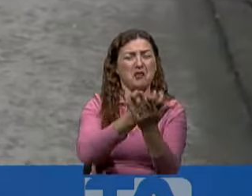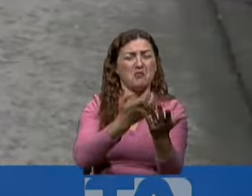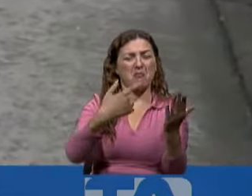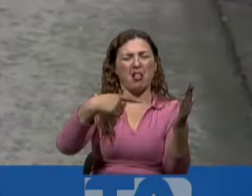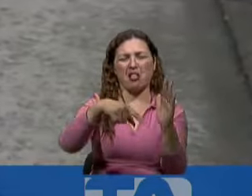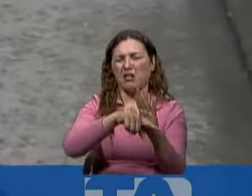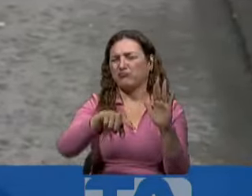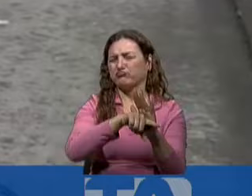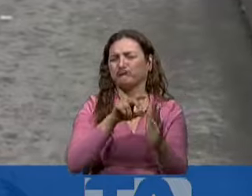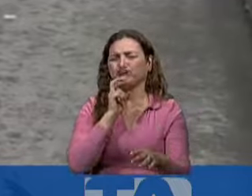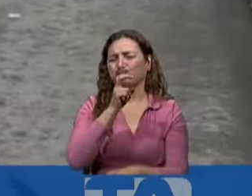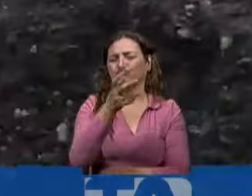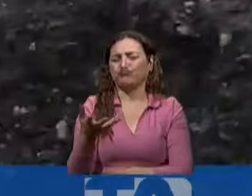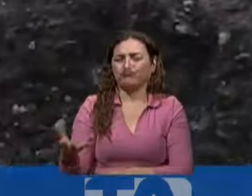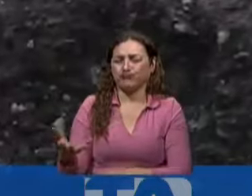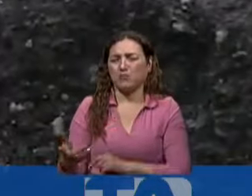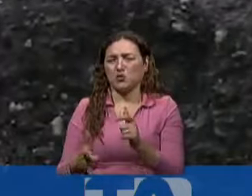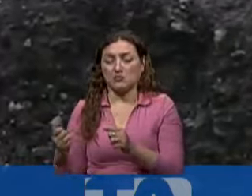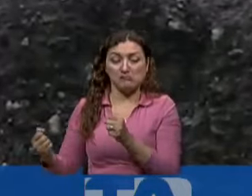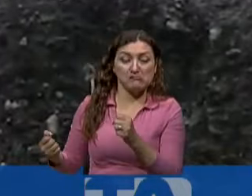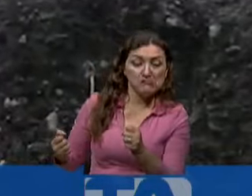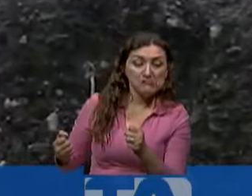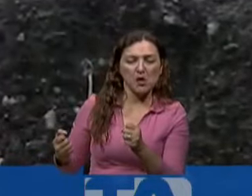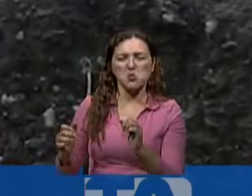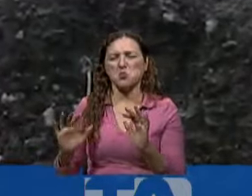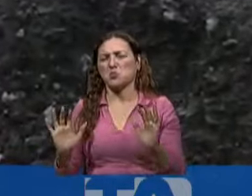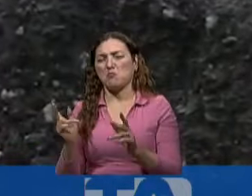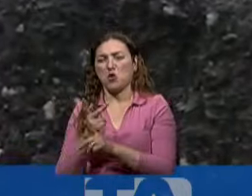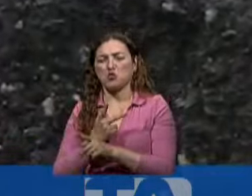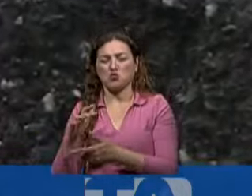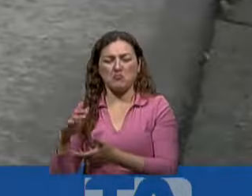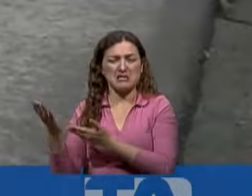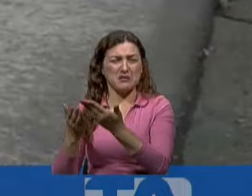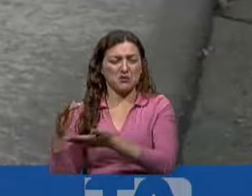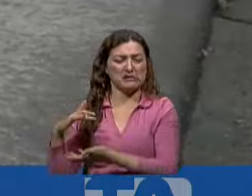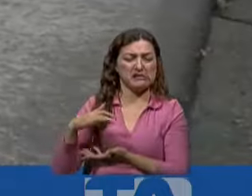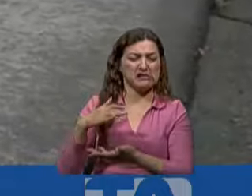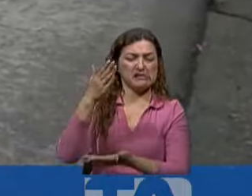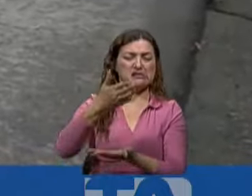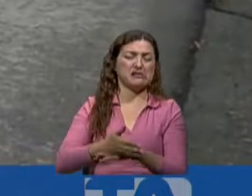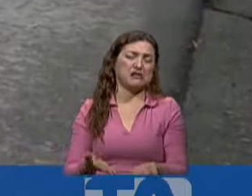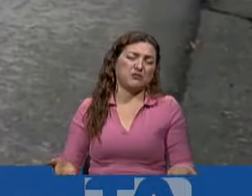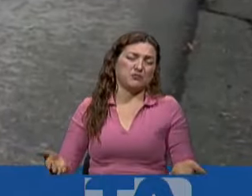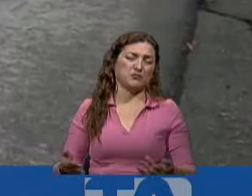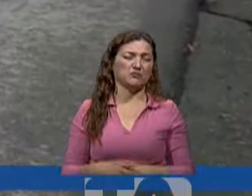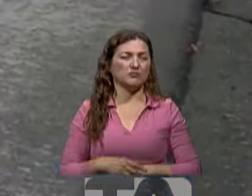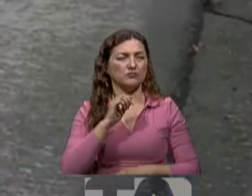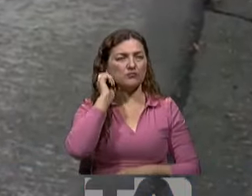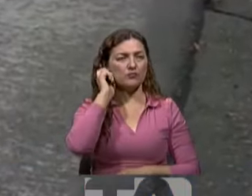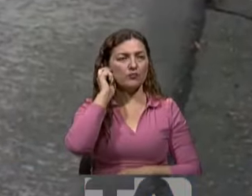local y el turismo, ya que el flujo constante de mercancías y servicios se ve